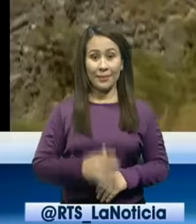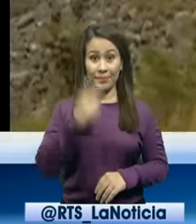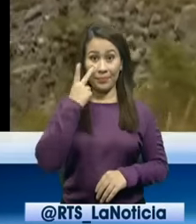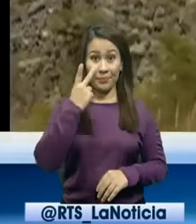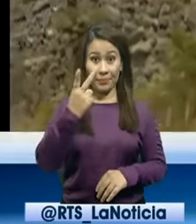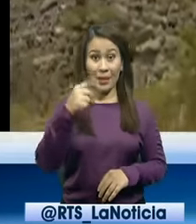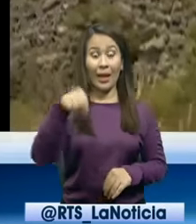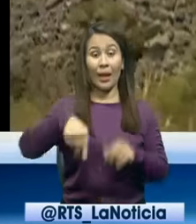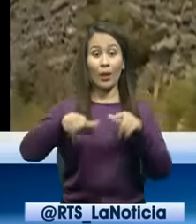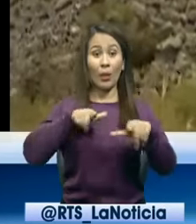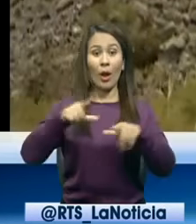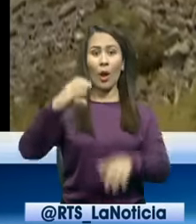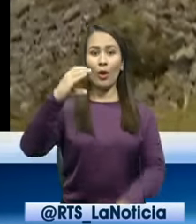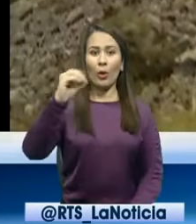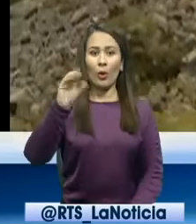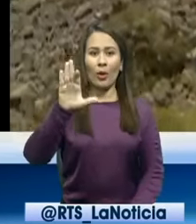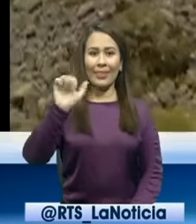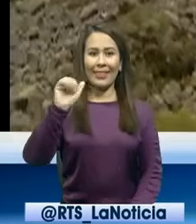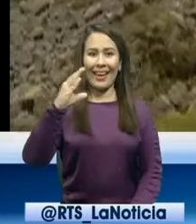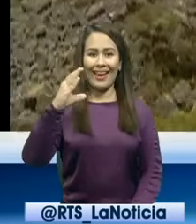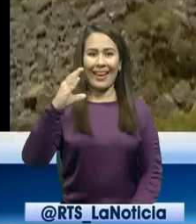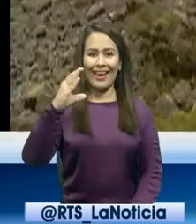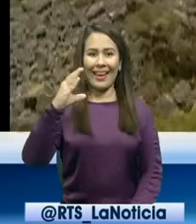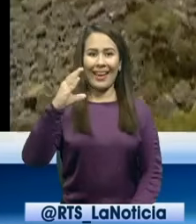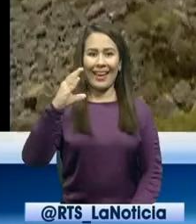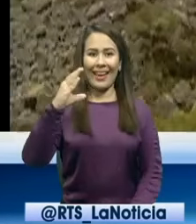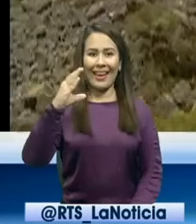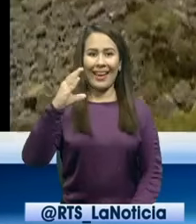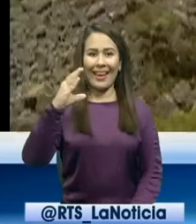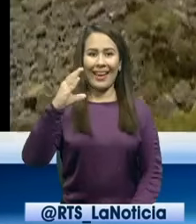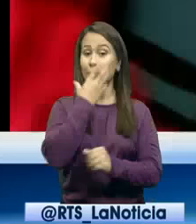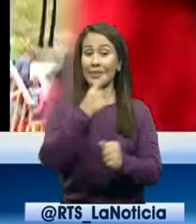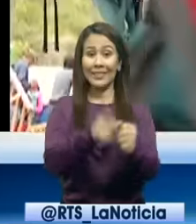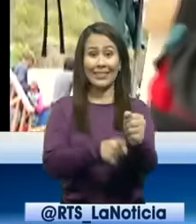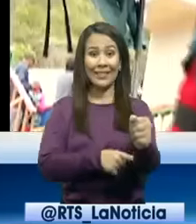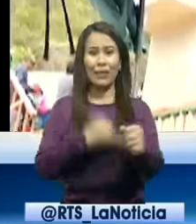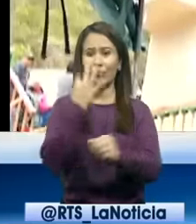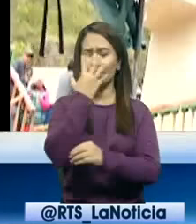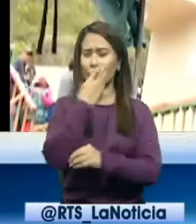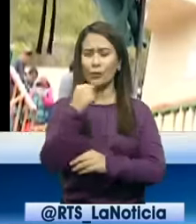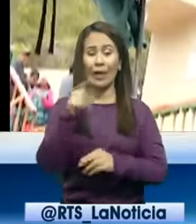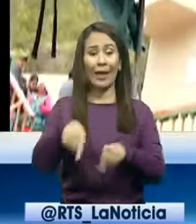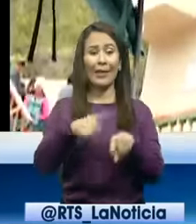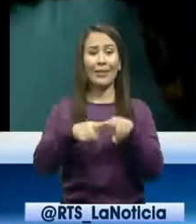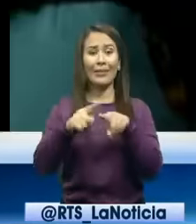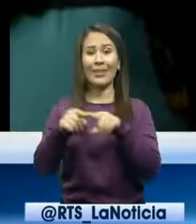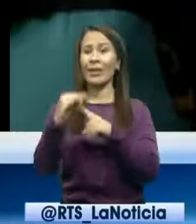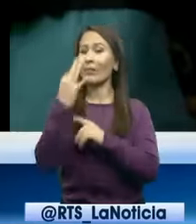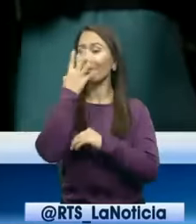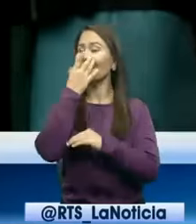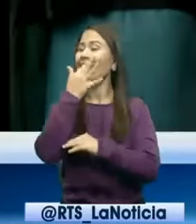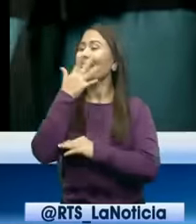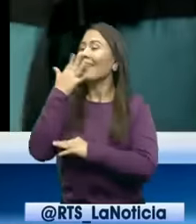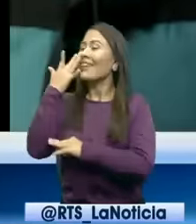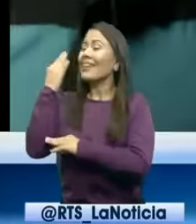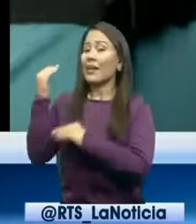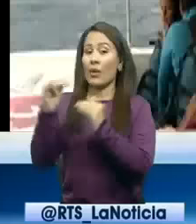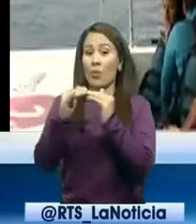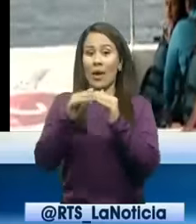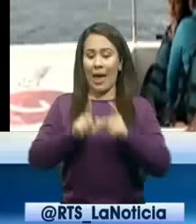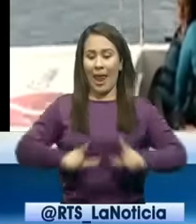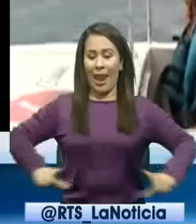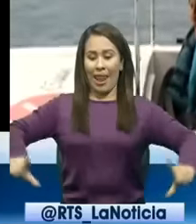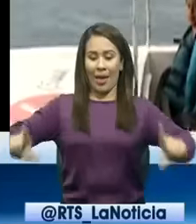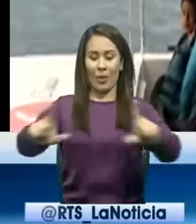vimos, Cotacachi es un cantón rico en historia y tradiciones, pero también Cotacachi es un hogar de varias bellezas naturales, como la Laguna de